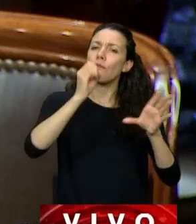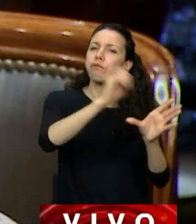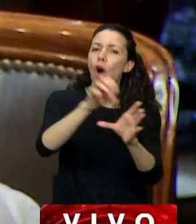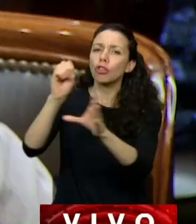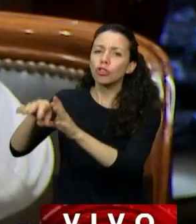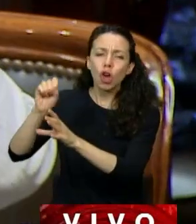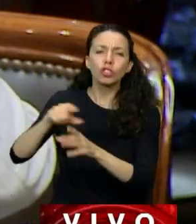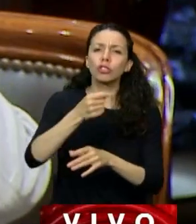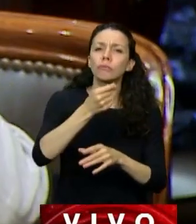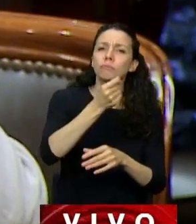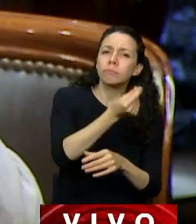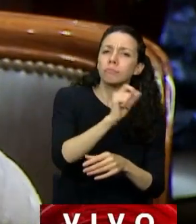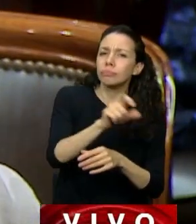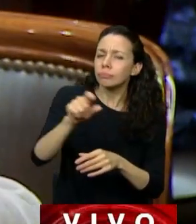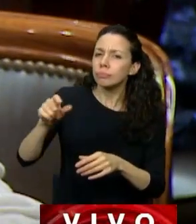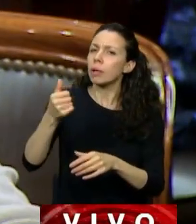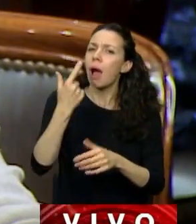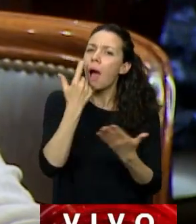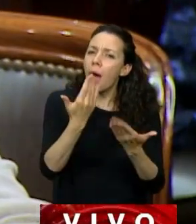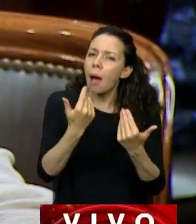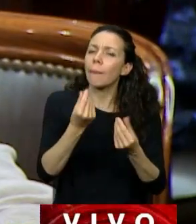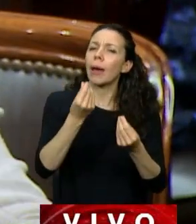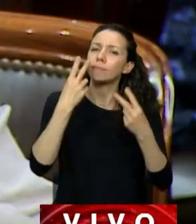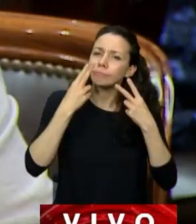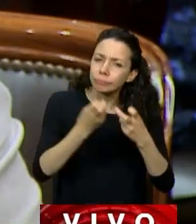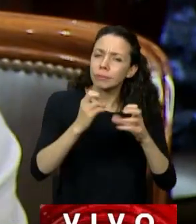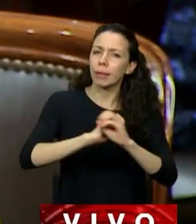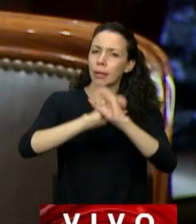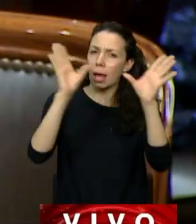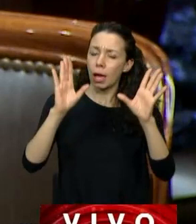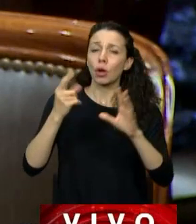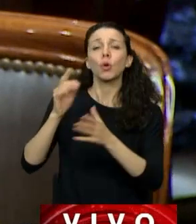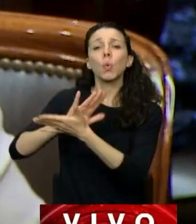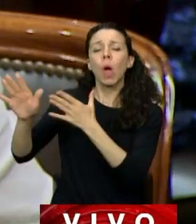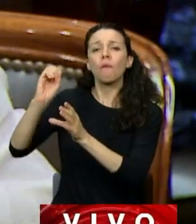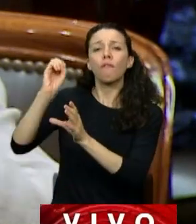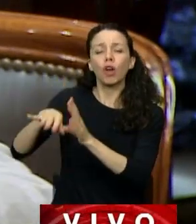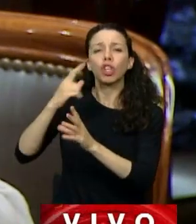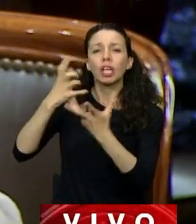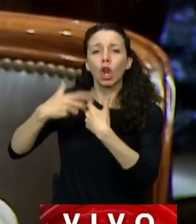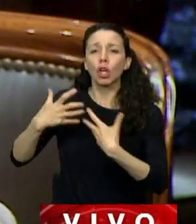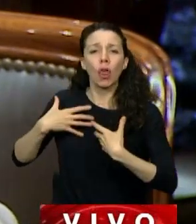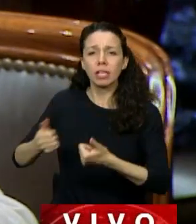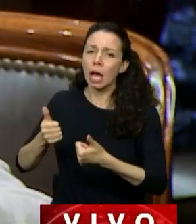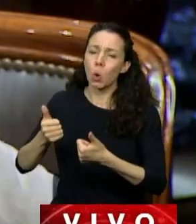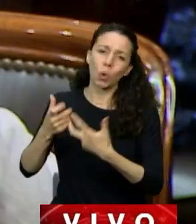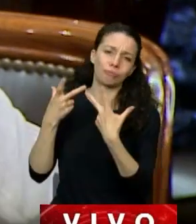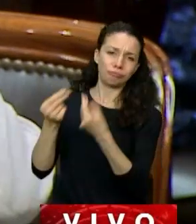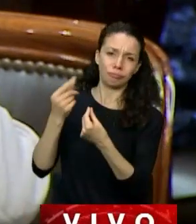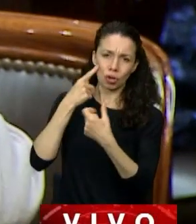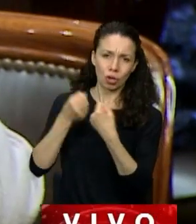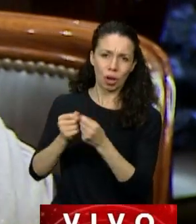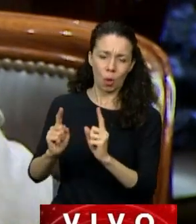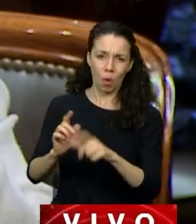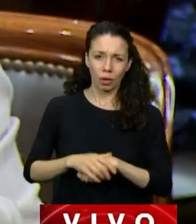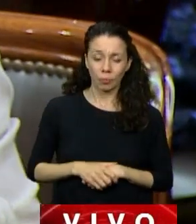fondos fiduciarios, y no vamos a acompañar la creación de los nuevos como el Fondo Tecnológico de Salud. También esto nos pasa con el tema del